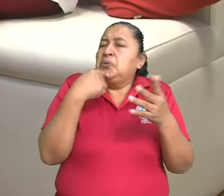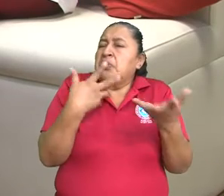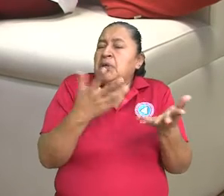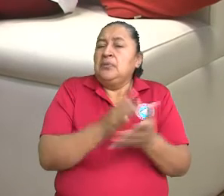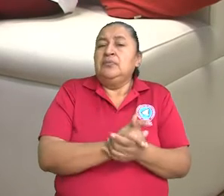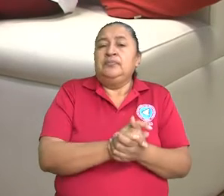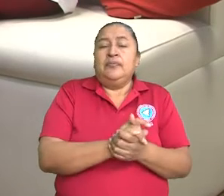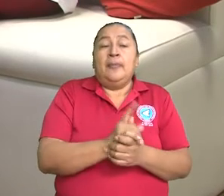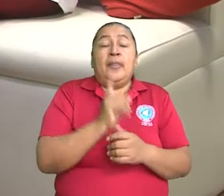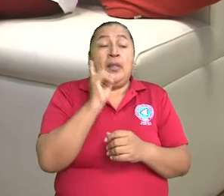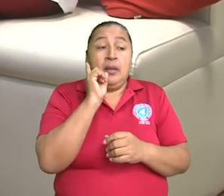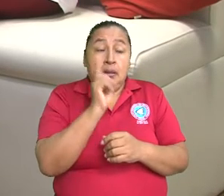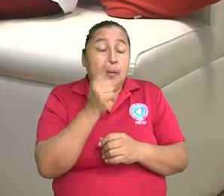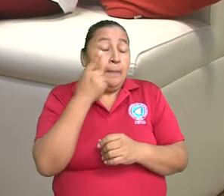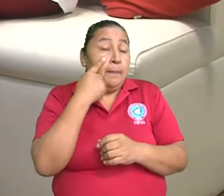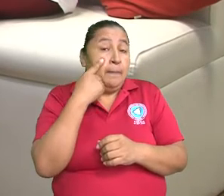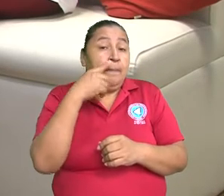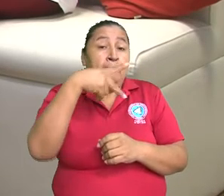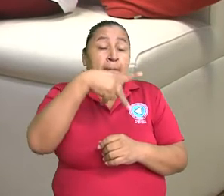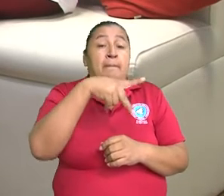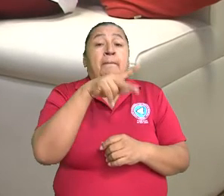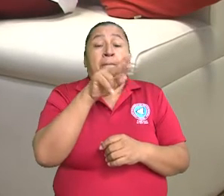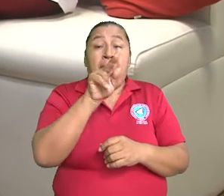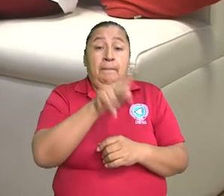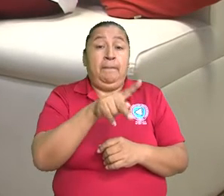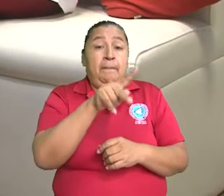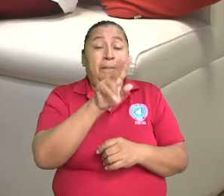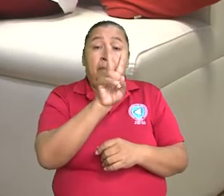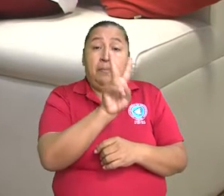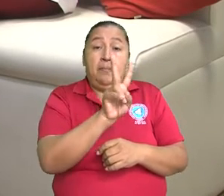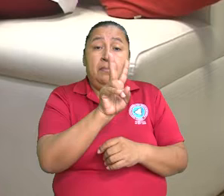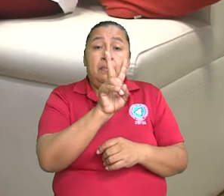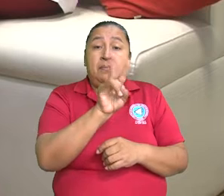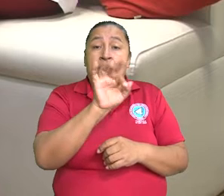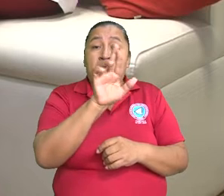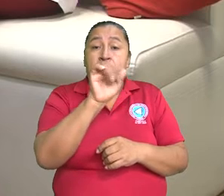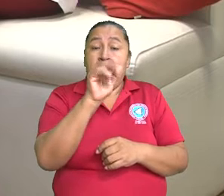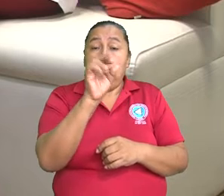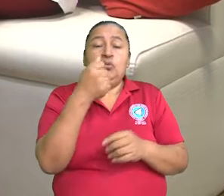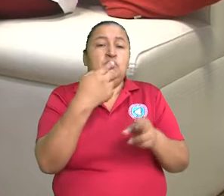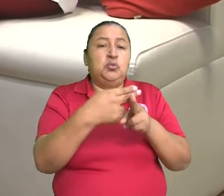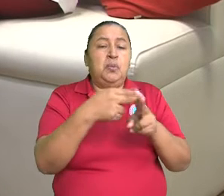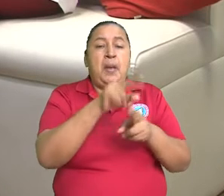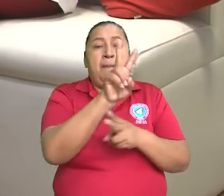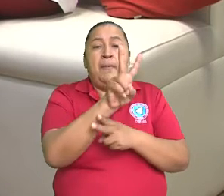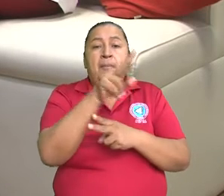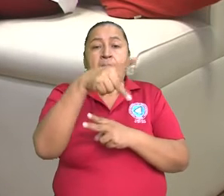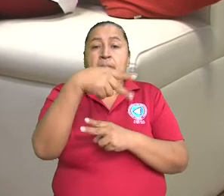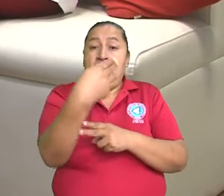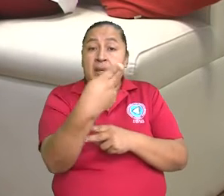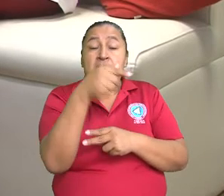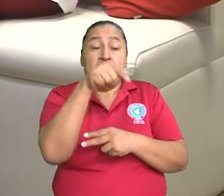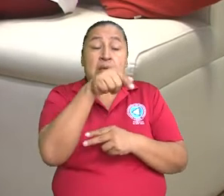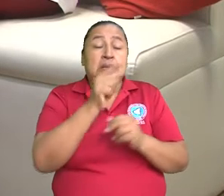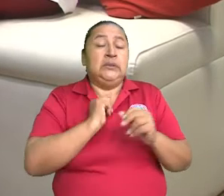papiloma humano se ha demostrado que es una de las principales causantes del cáncer